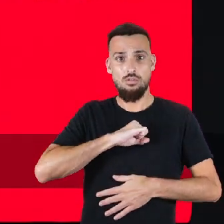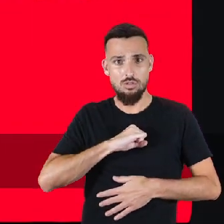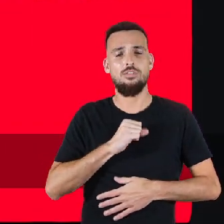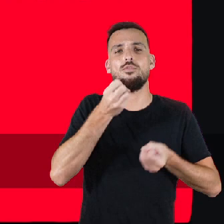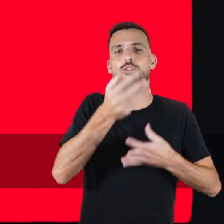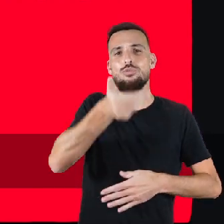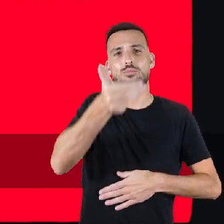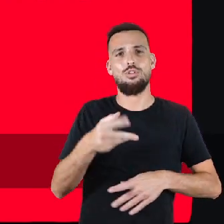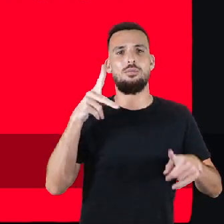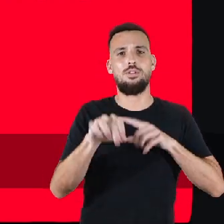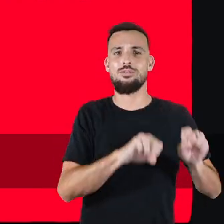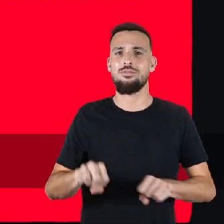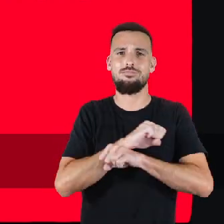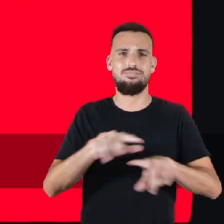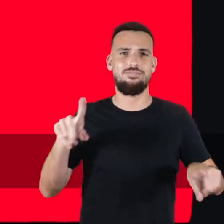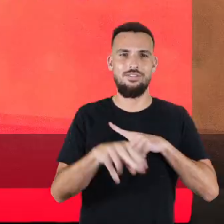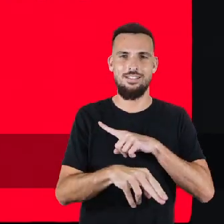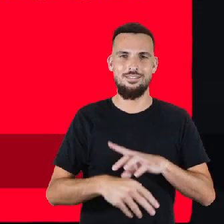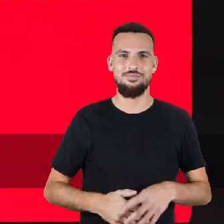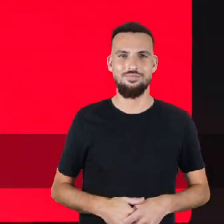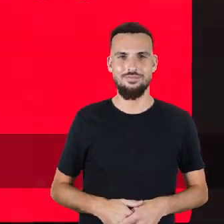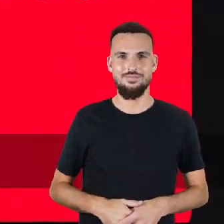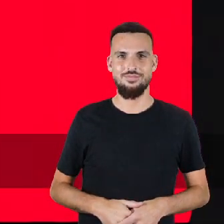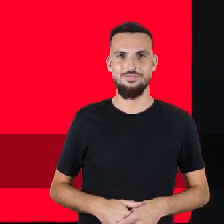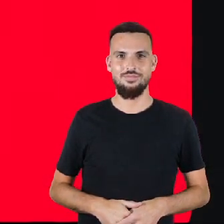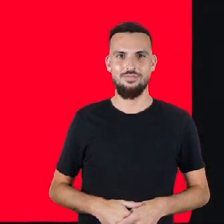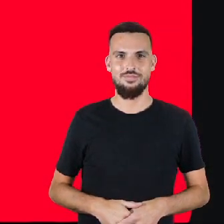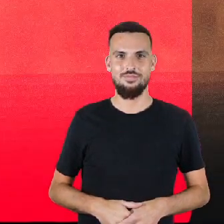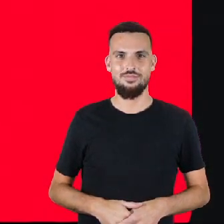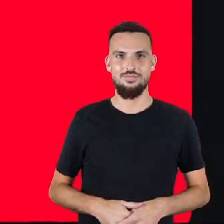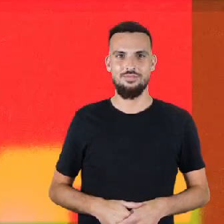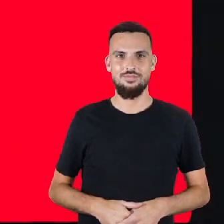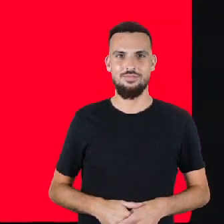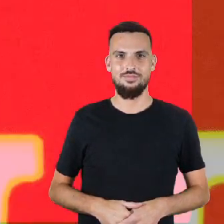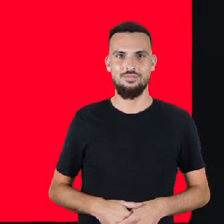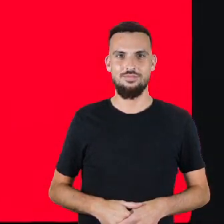Ante el VIH la información es importante. Tomar precauciones evita la transmisión. Gobierno de España.